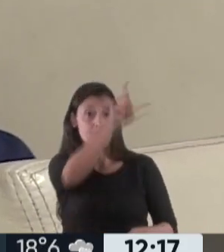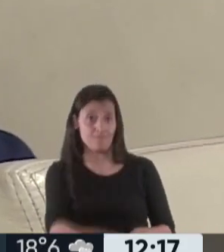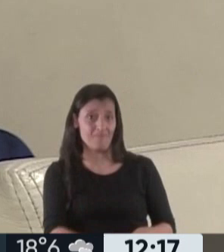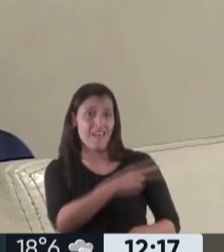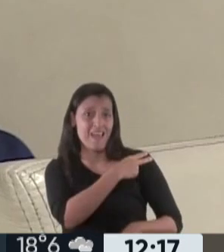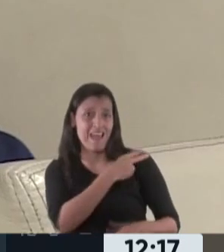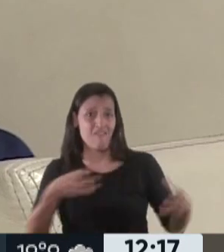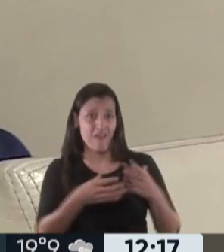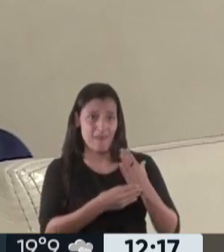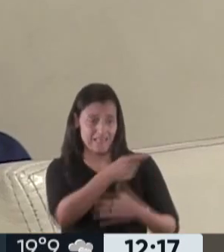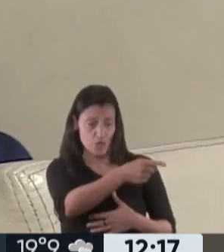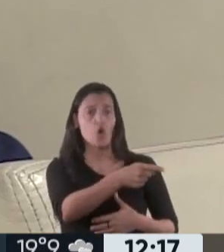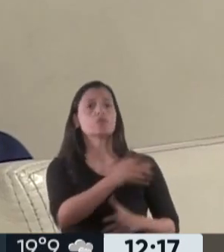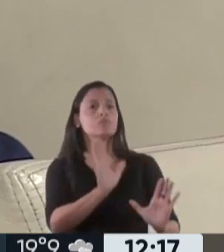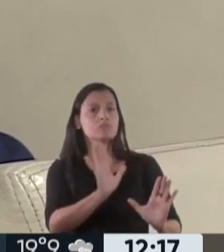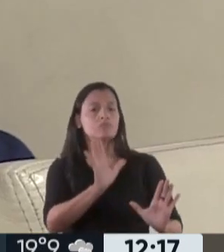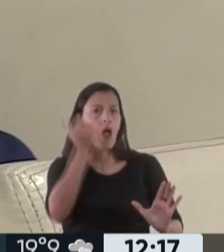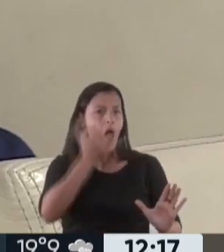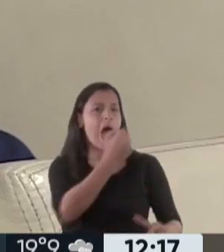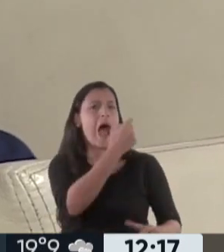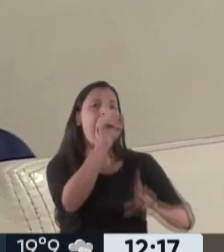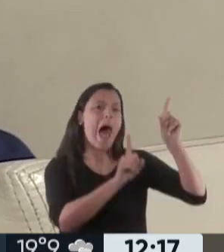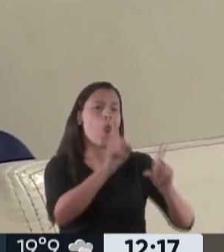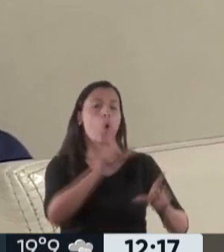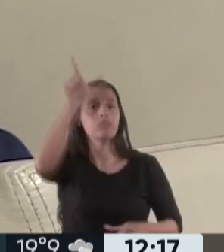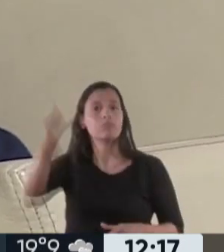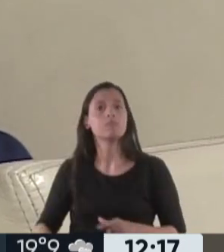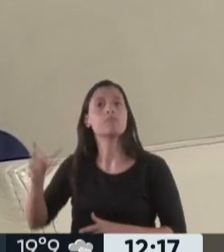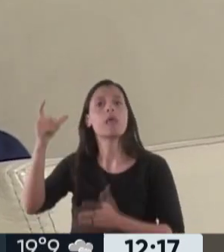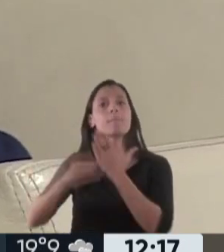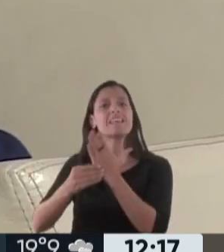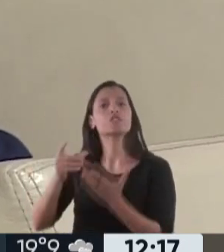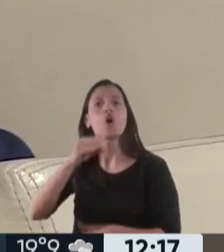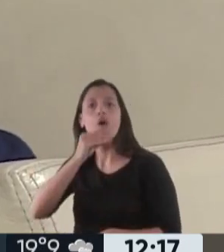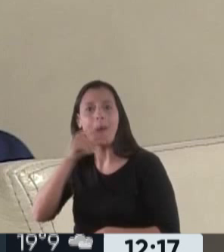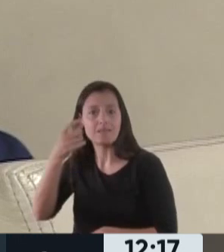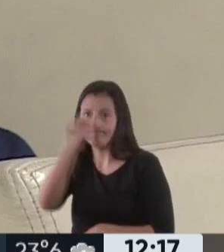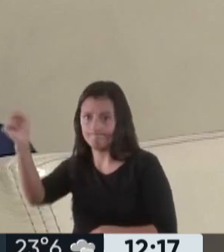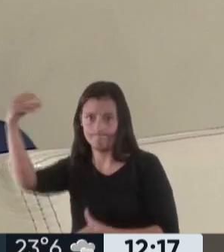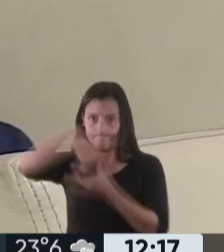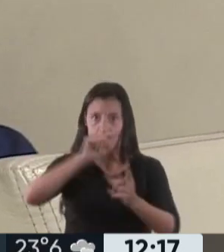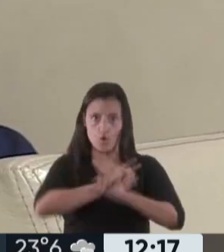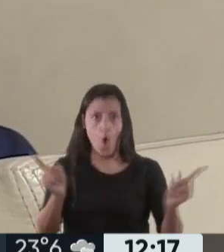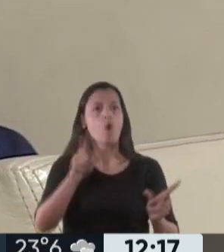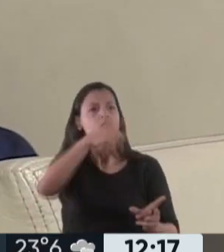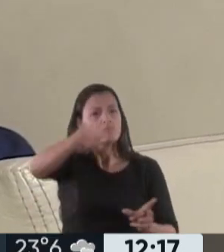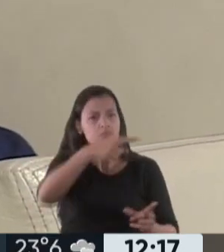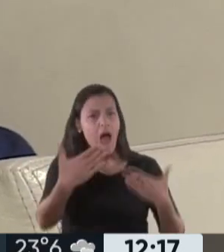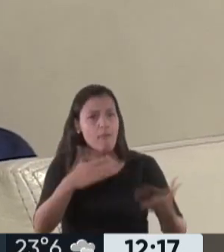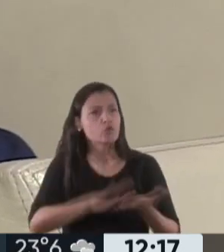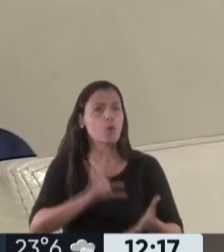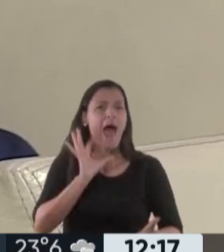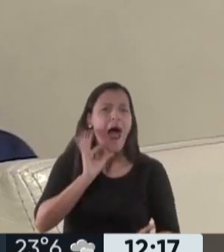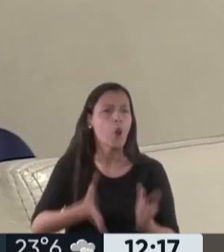gabinete, más allá de la ausencia del ministro de Economía, Sergio Massa, en la reunión, si se habló sobre algún